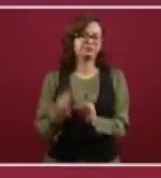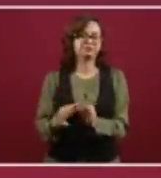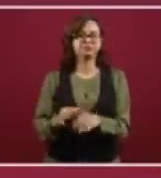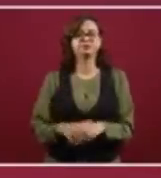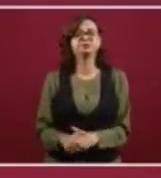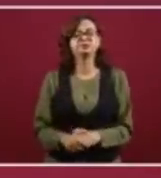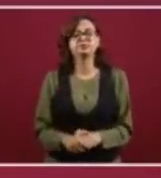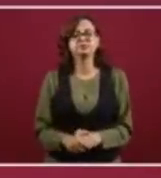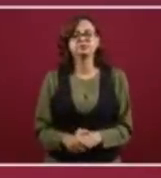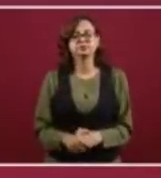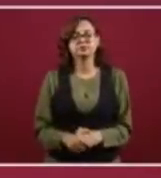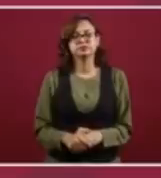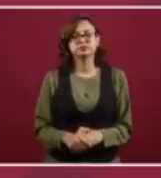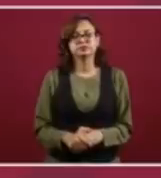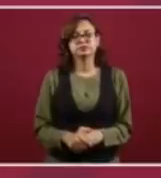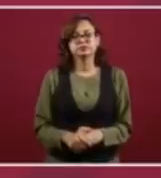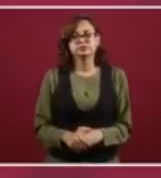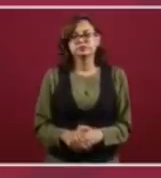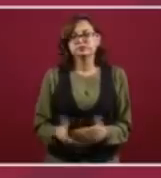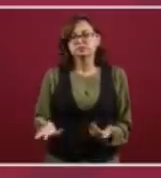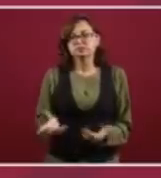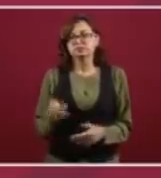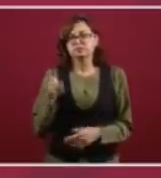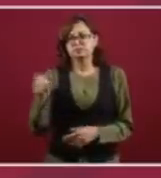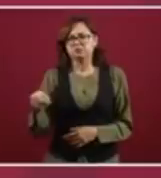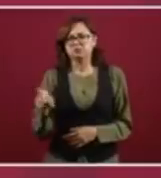que no evade